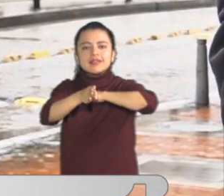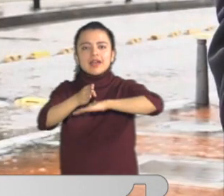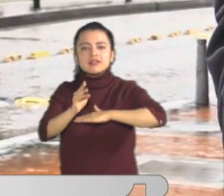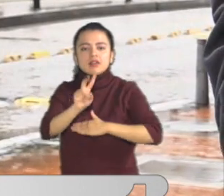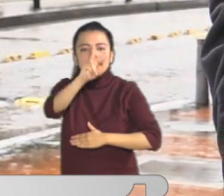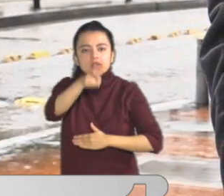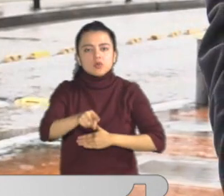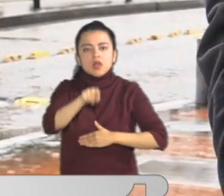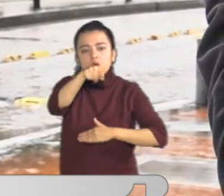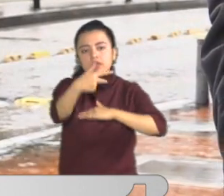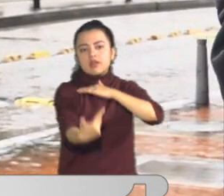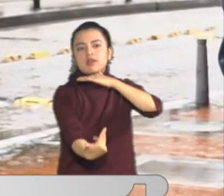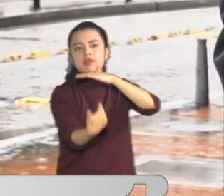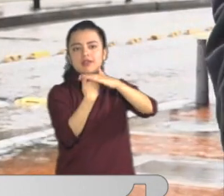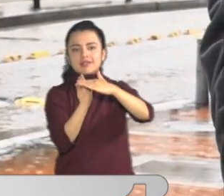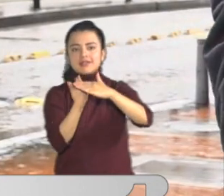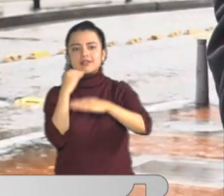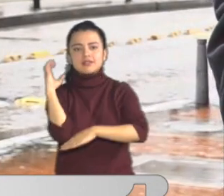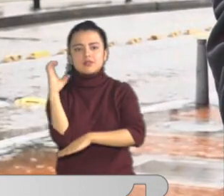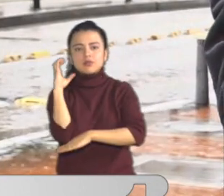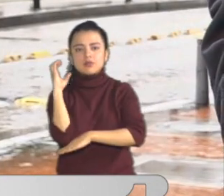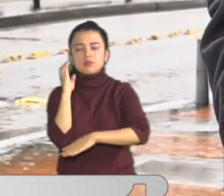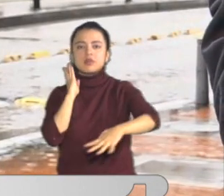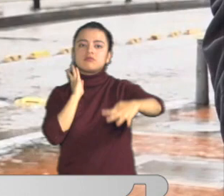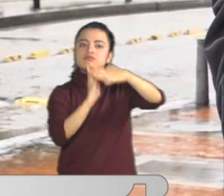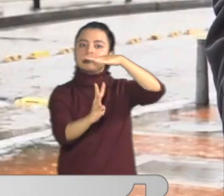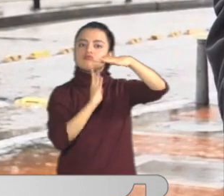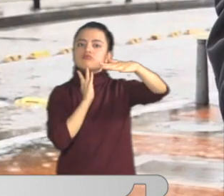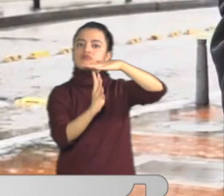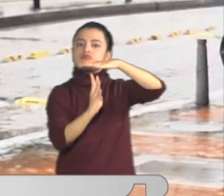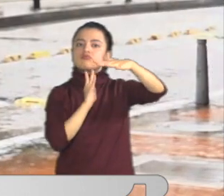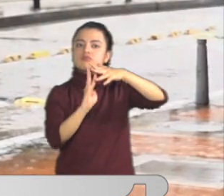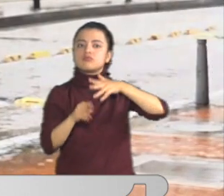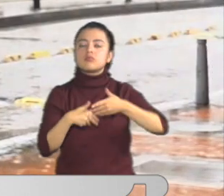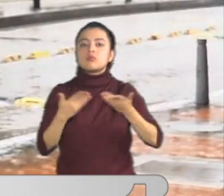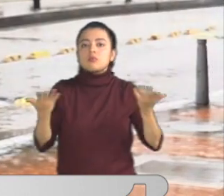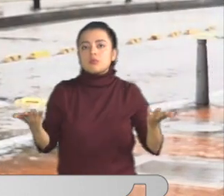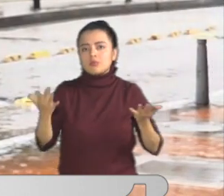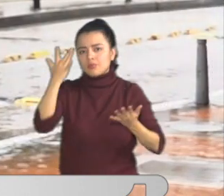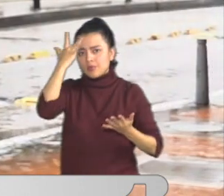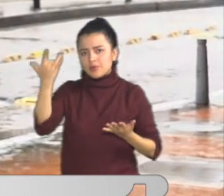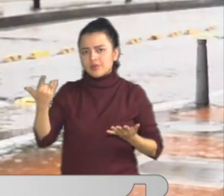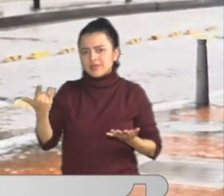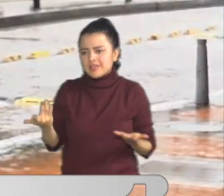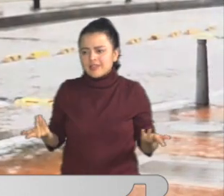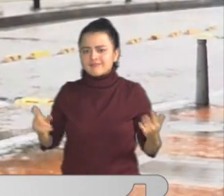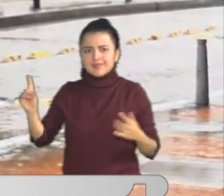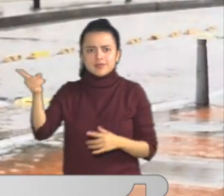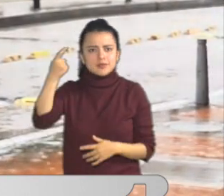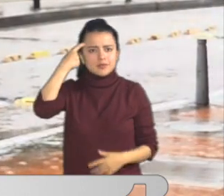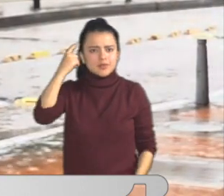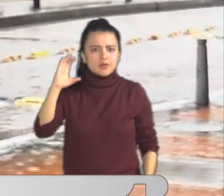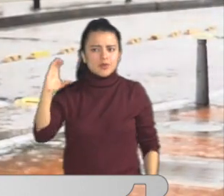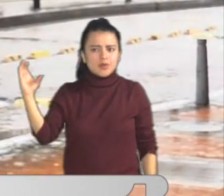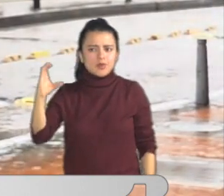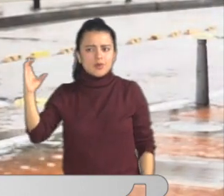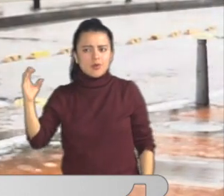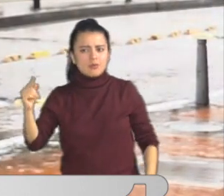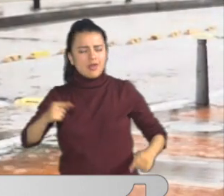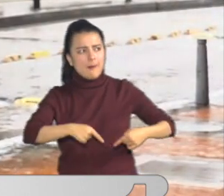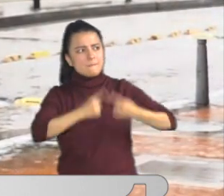esta ha sido una de las fronteras que ha tratado los temas más polémicos debido a la nula relación que hay entre el gobierno colombiano y el gobierno